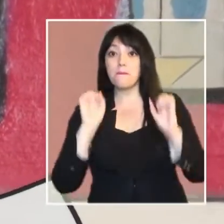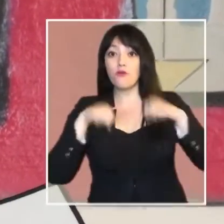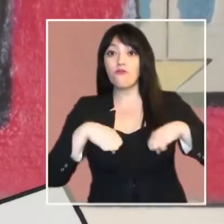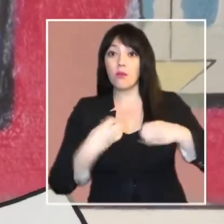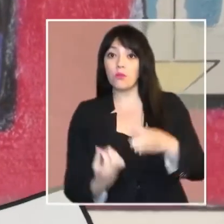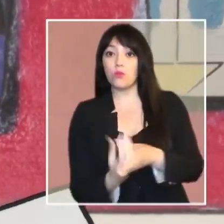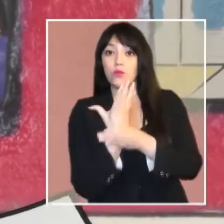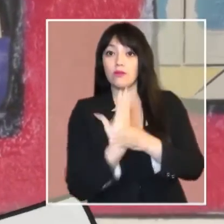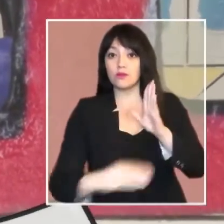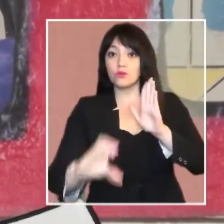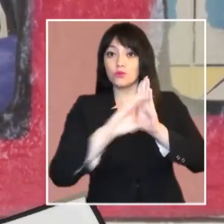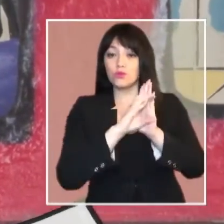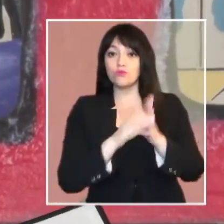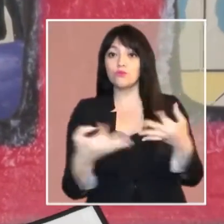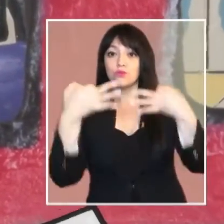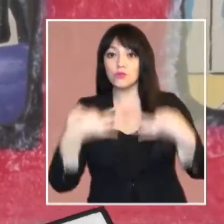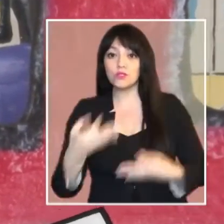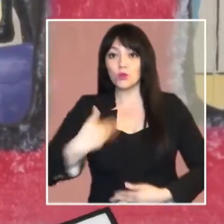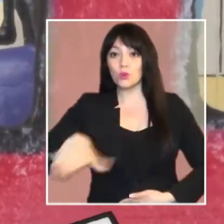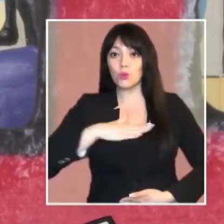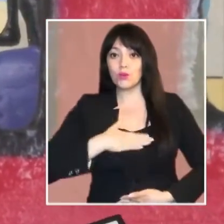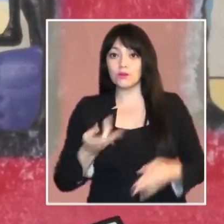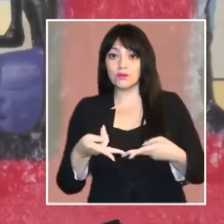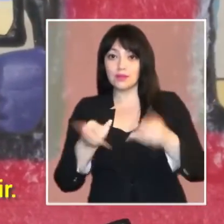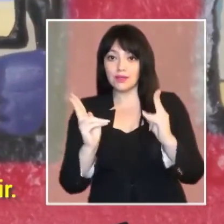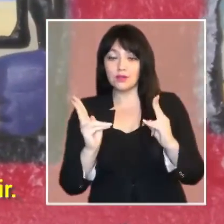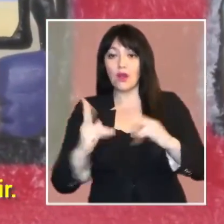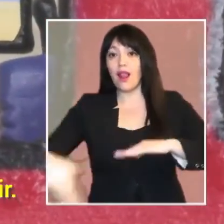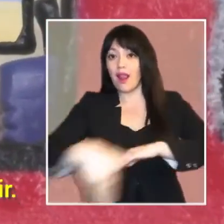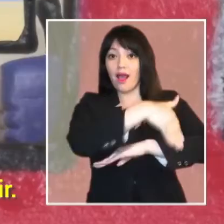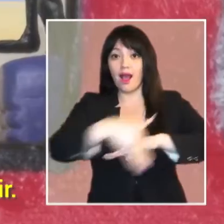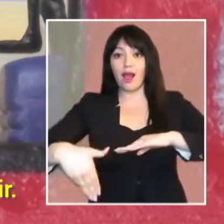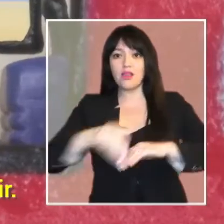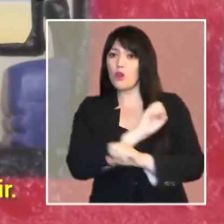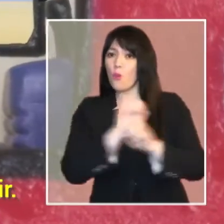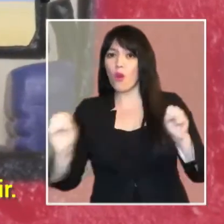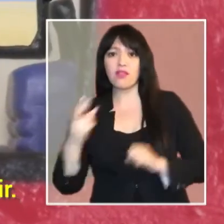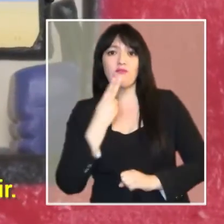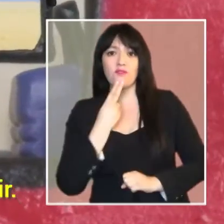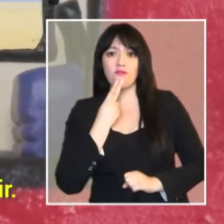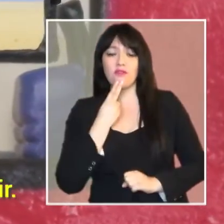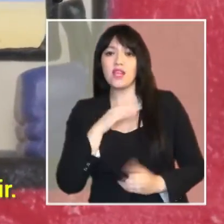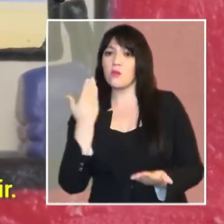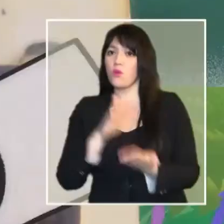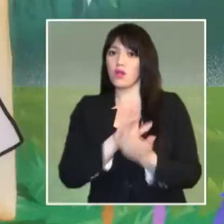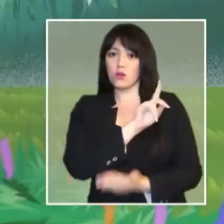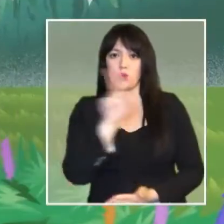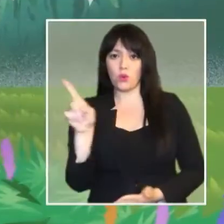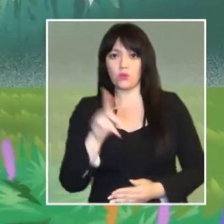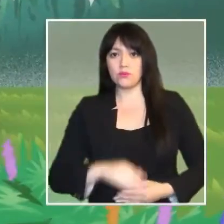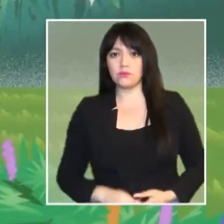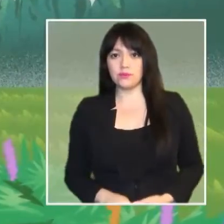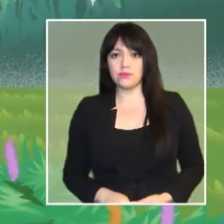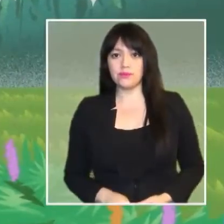nueva constitución que garantice nuestros derechos. La calle no es lugar para vivir y menos para morir.